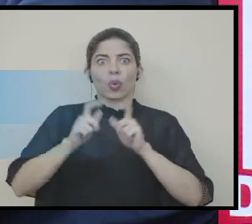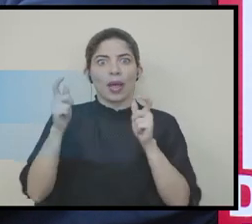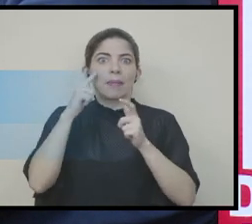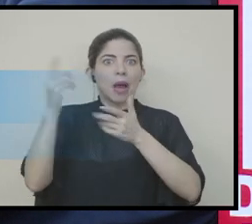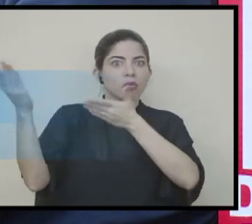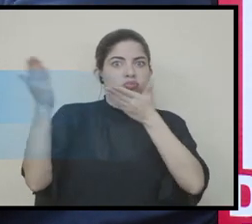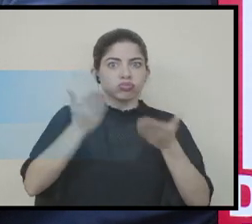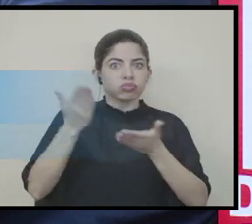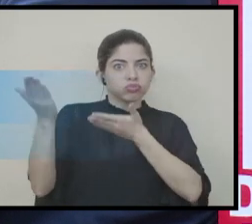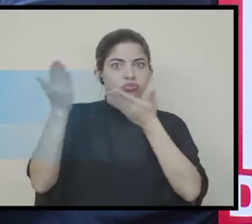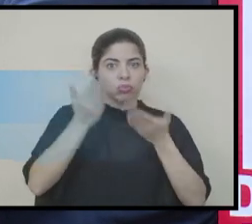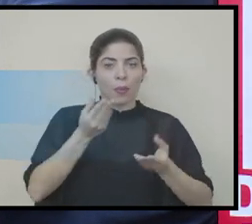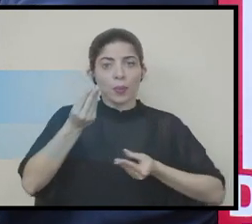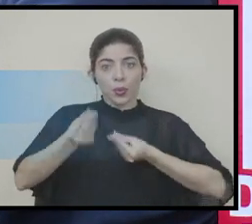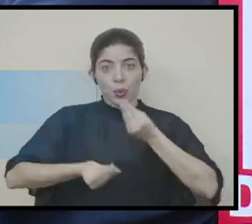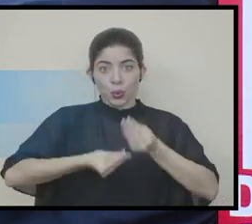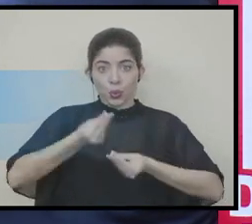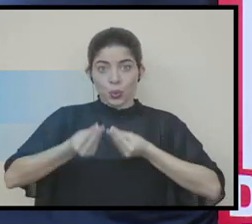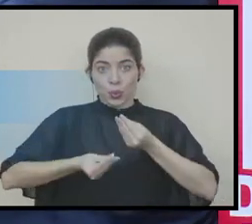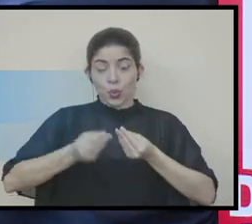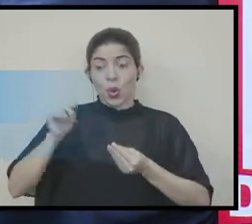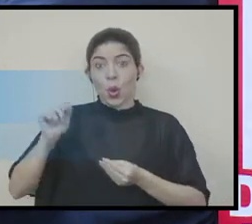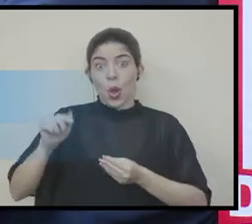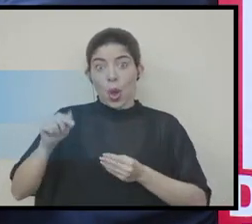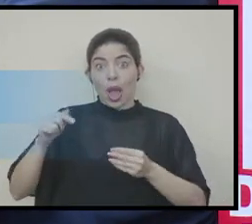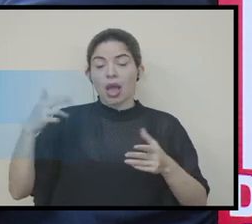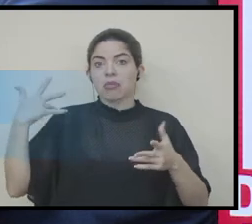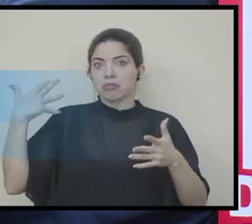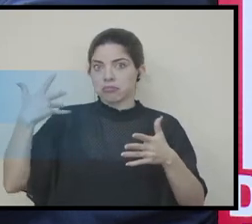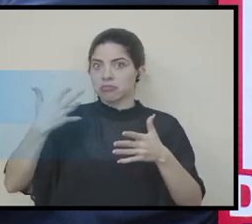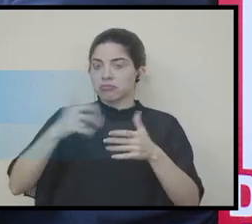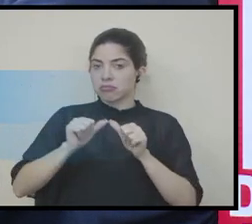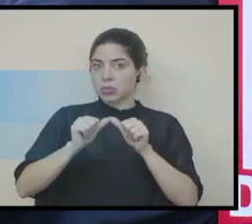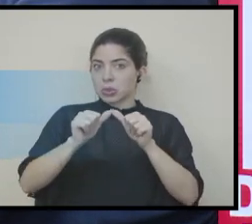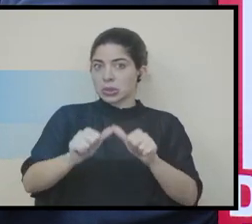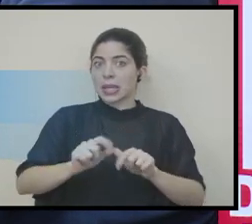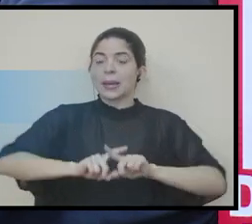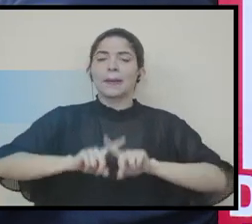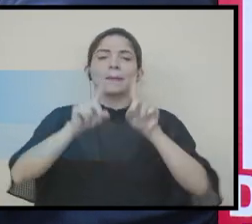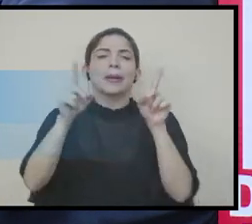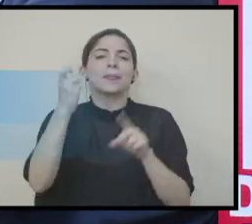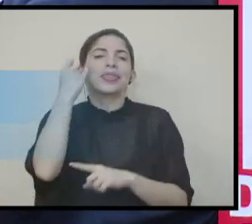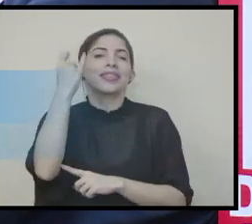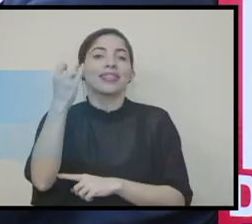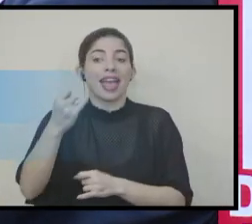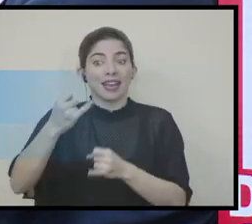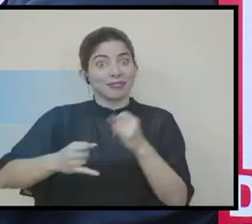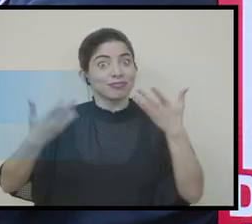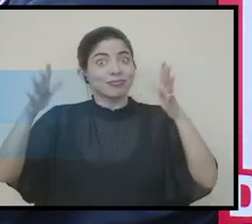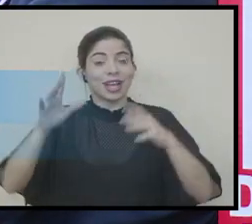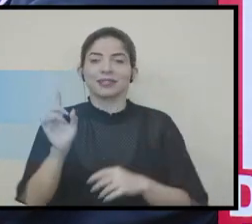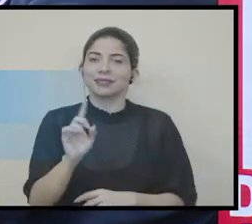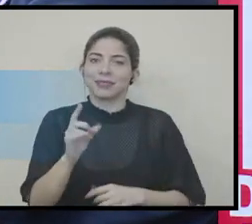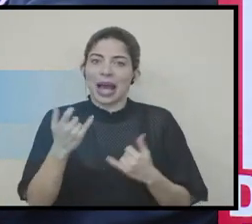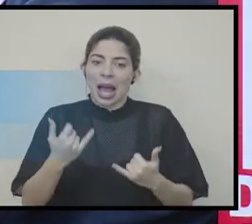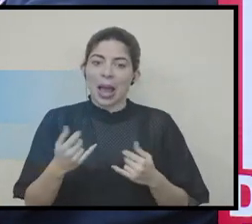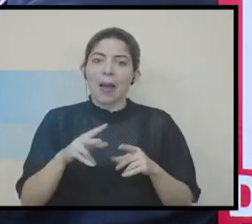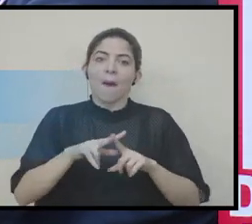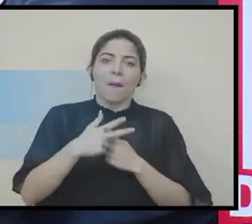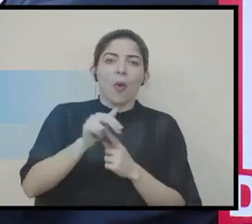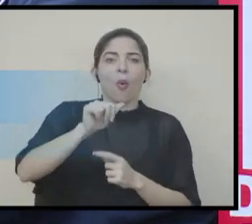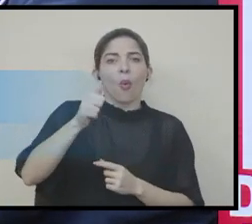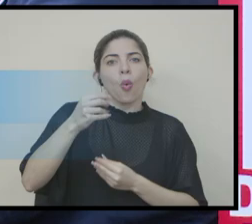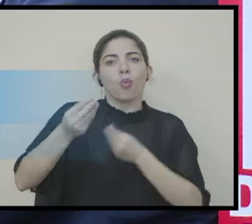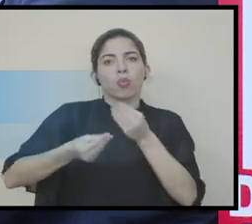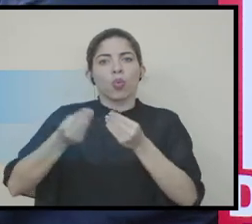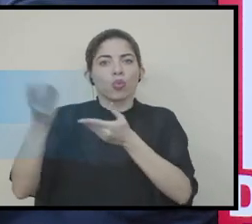traer producto y por ahí es por donde nos hemos ido. Sin embargo, la idea no termina ahí. Ya hemos empezado a traer otros productos,